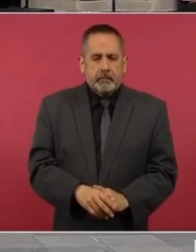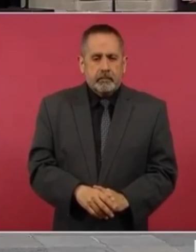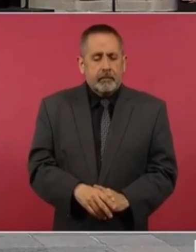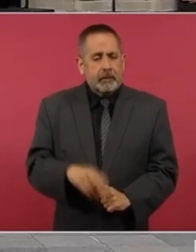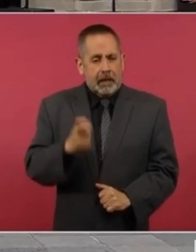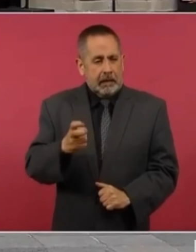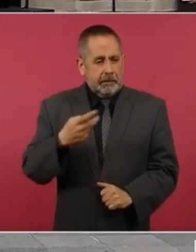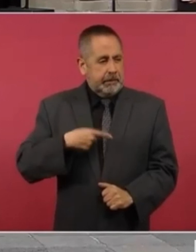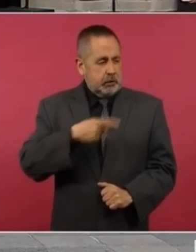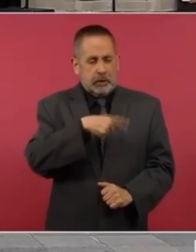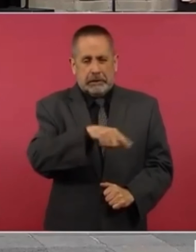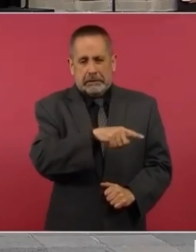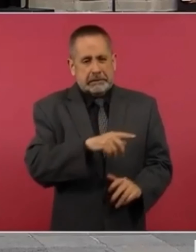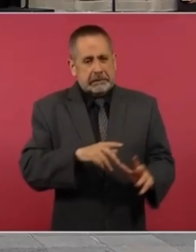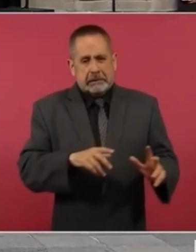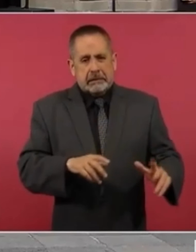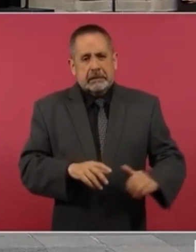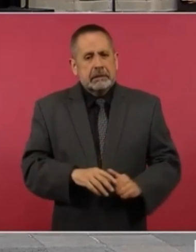polleros, coyotes,